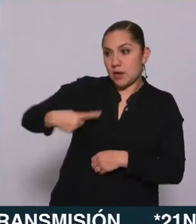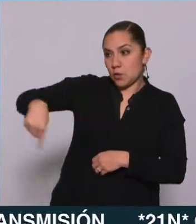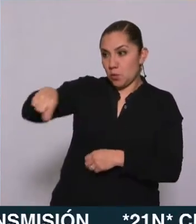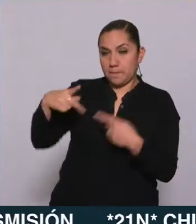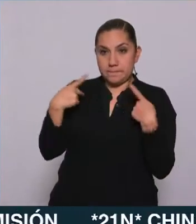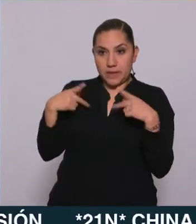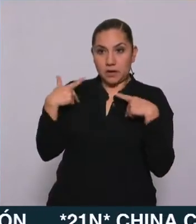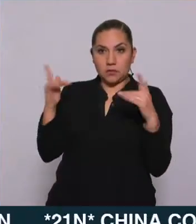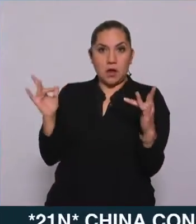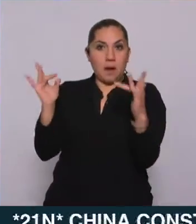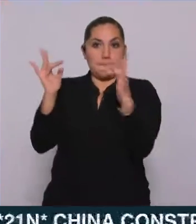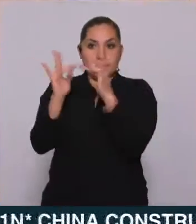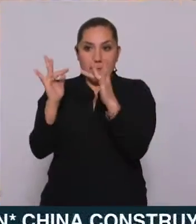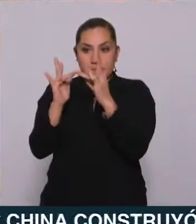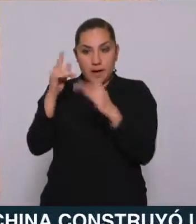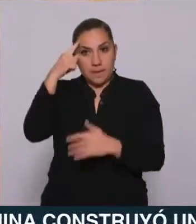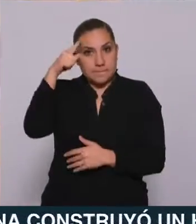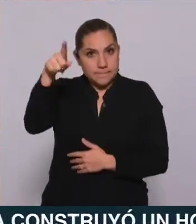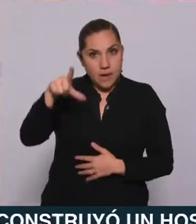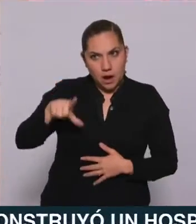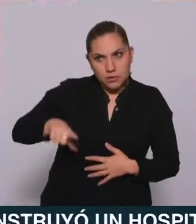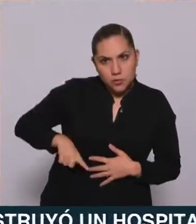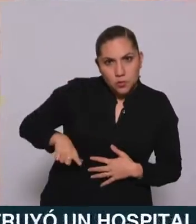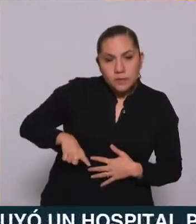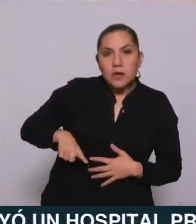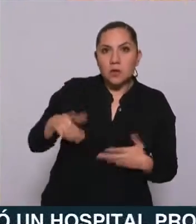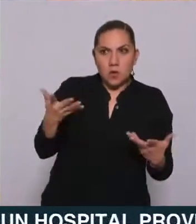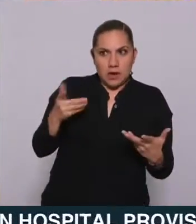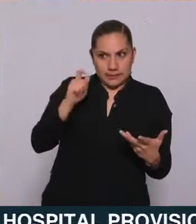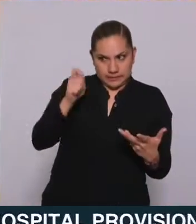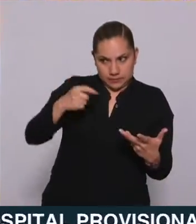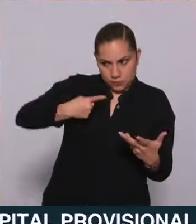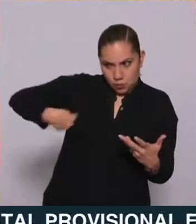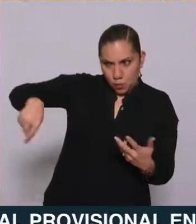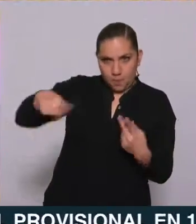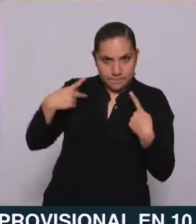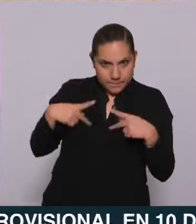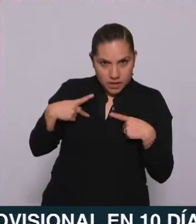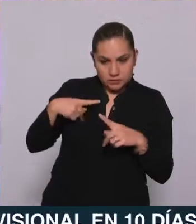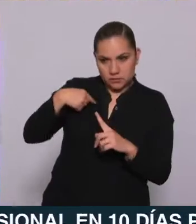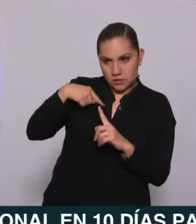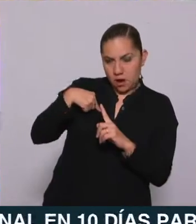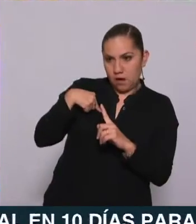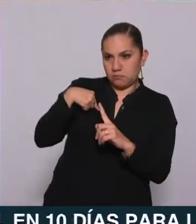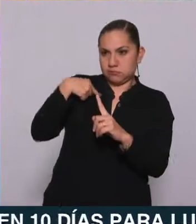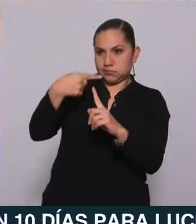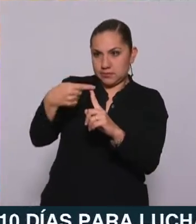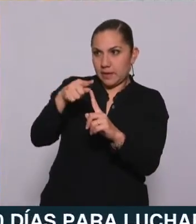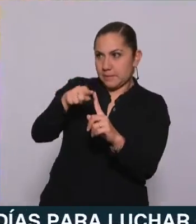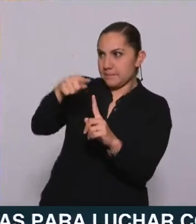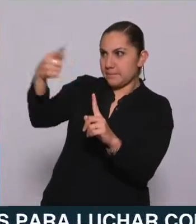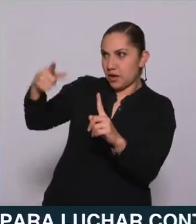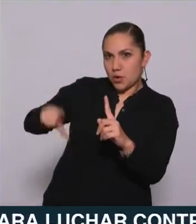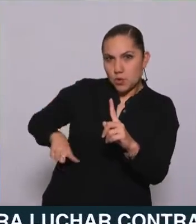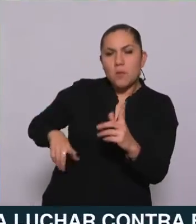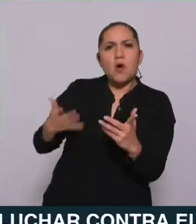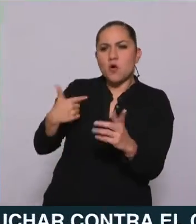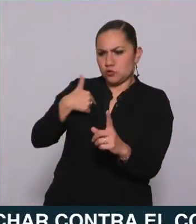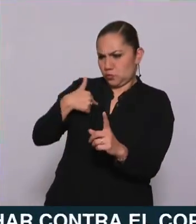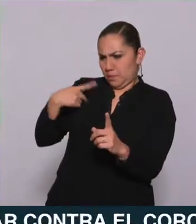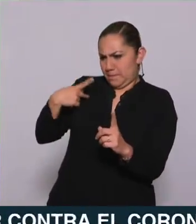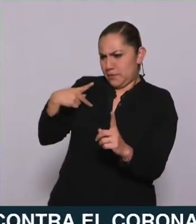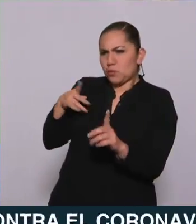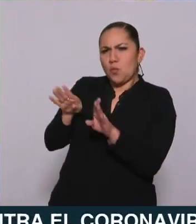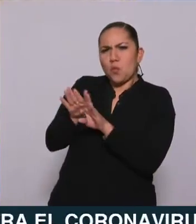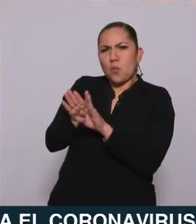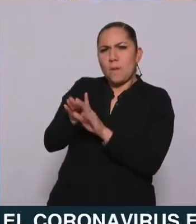los ciudadanos, y nuestras autoridades. Y como ciudadano, yo te pregunto, ¿cómo me puedo acercar a las comisiones? ¿Cómo puedo levantar